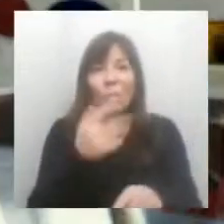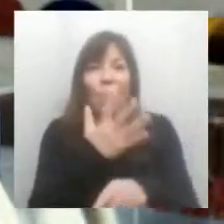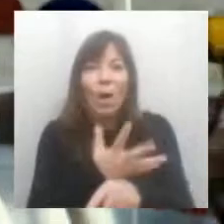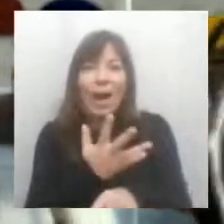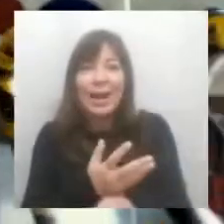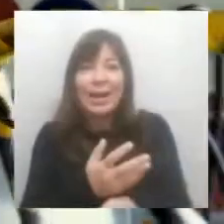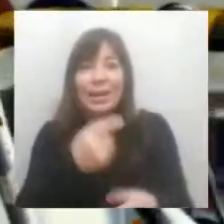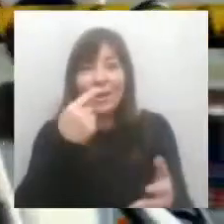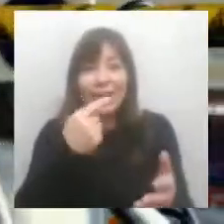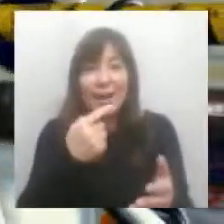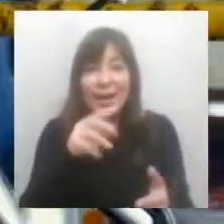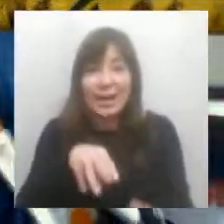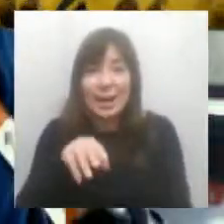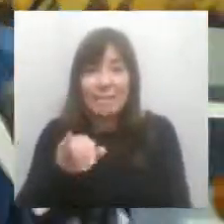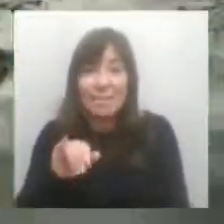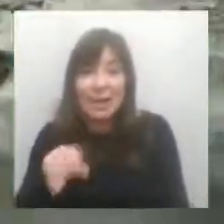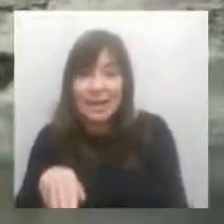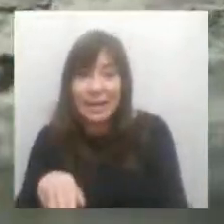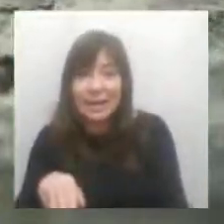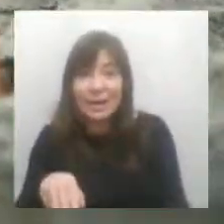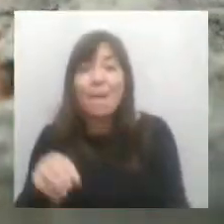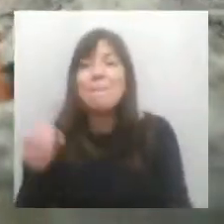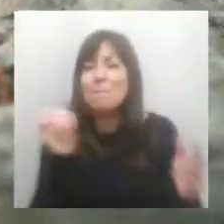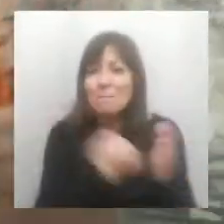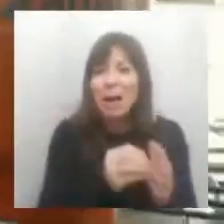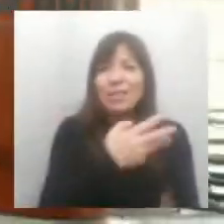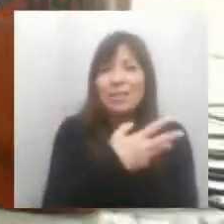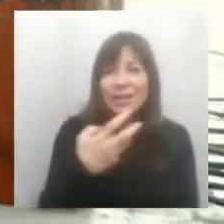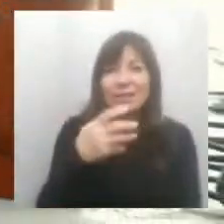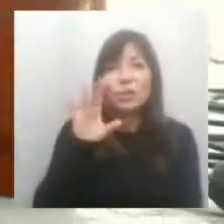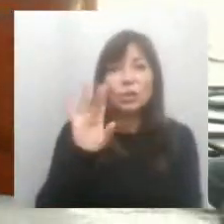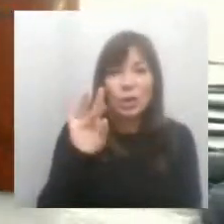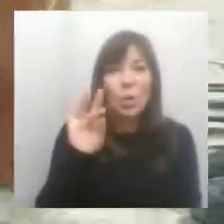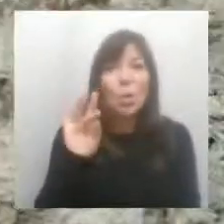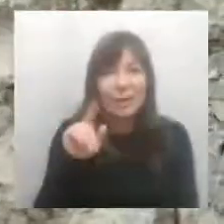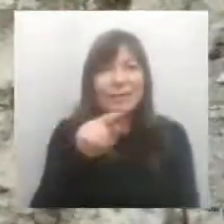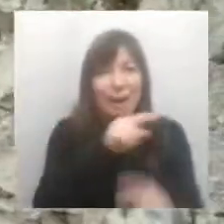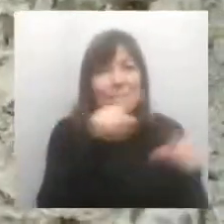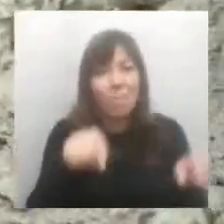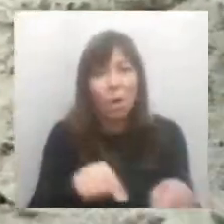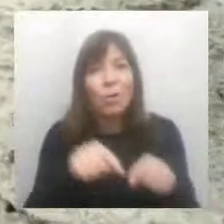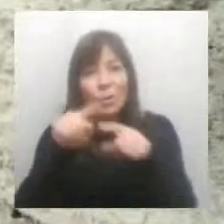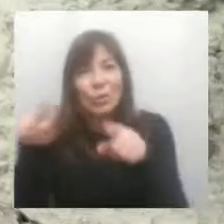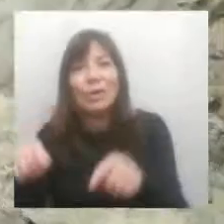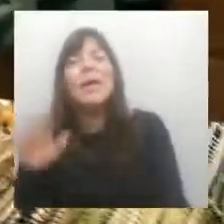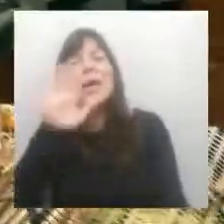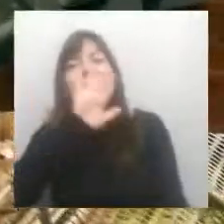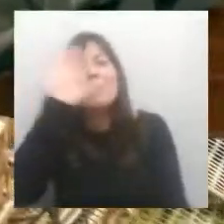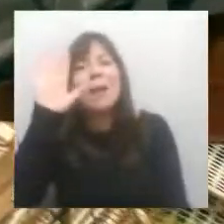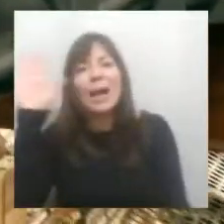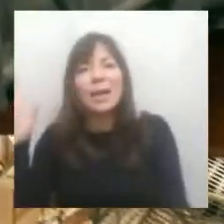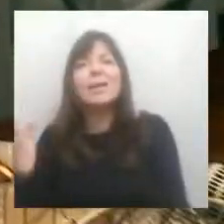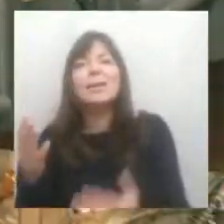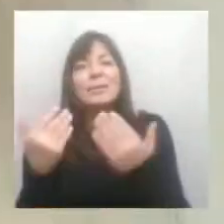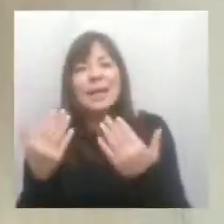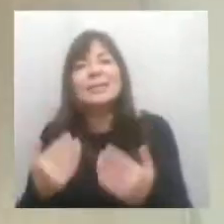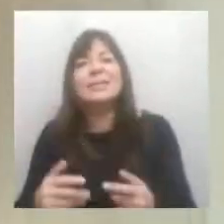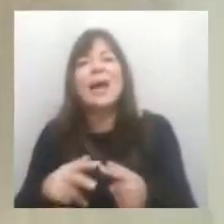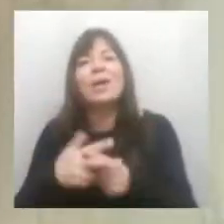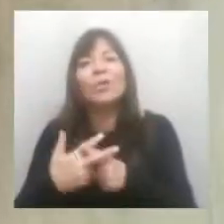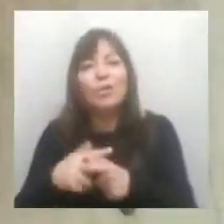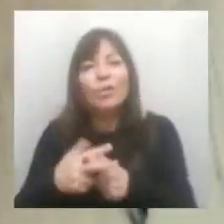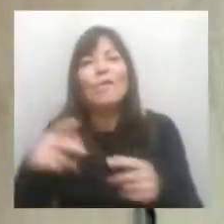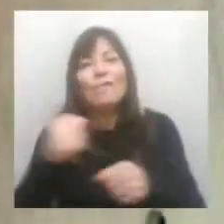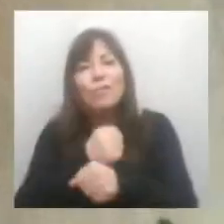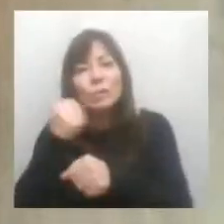de 350 módulos. Imagínense lo necesario para tener todos esos módulos funcionando en su